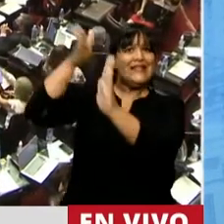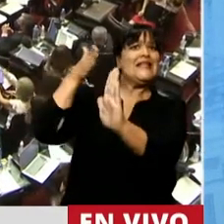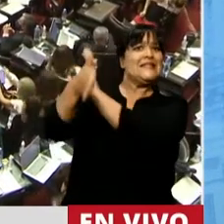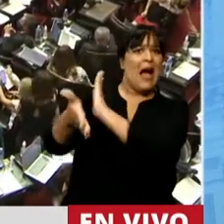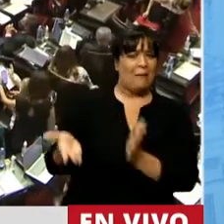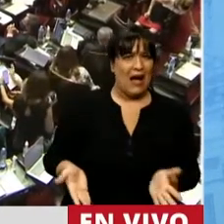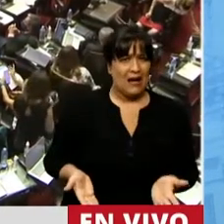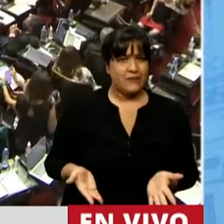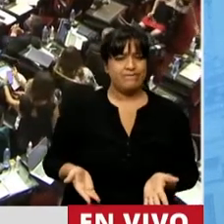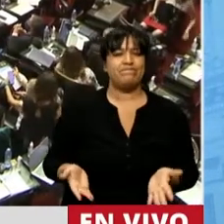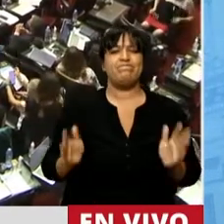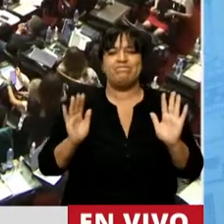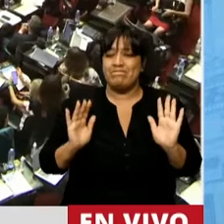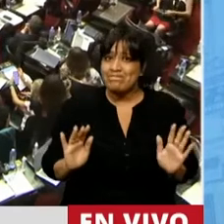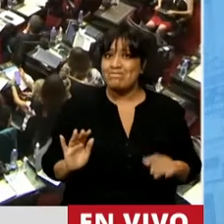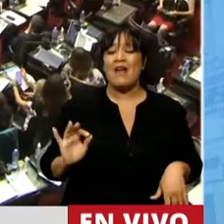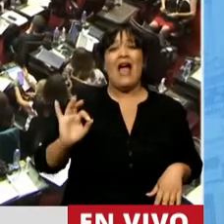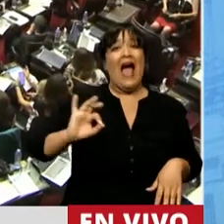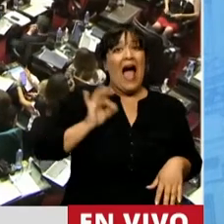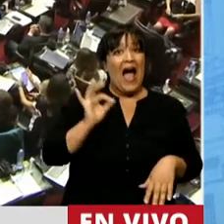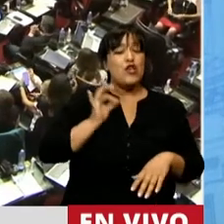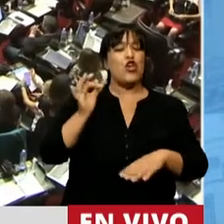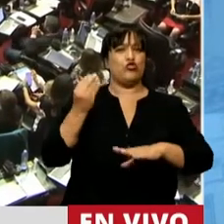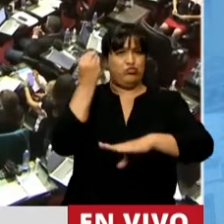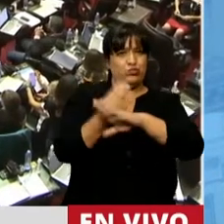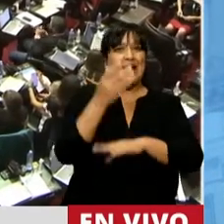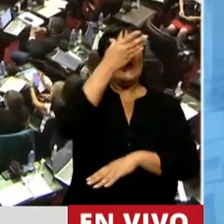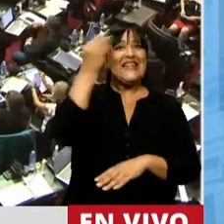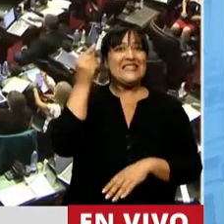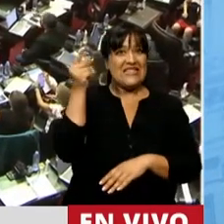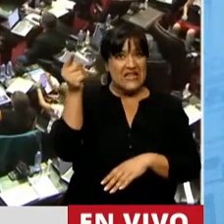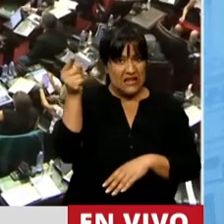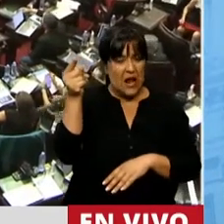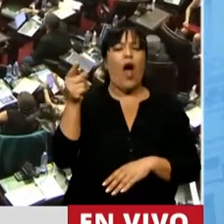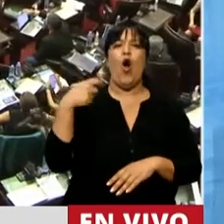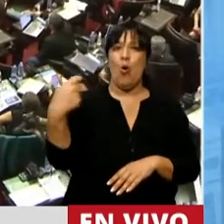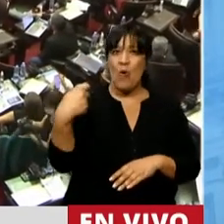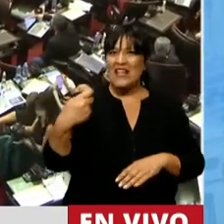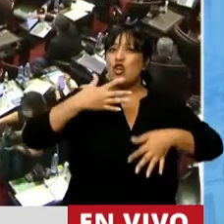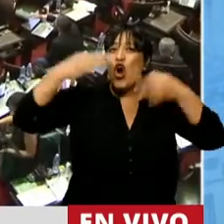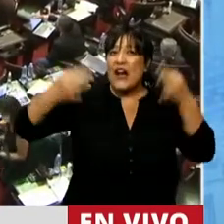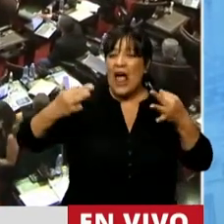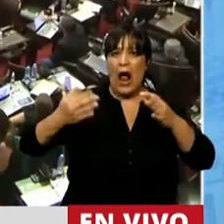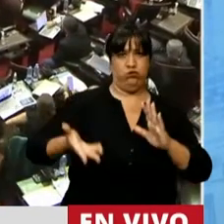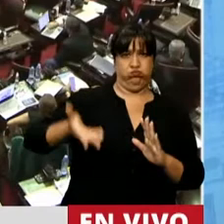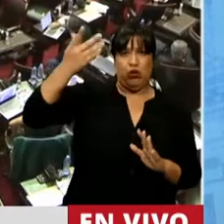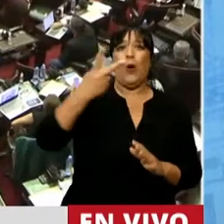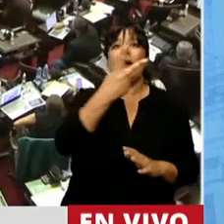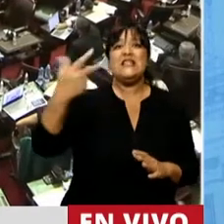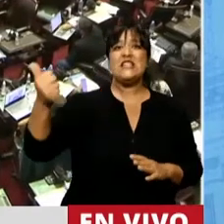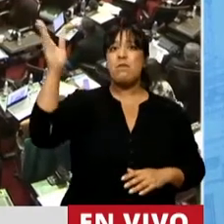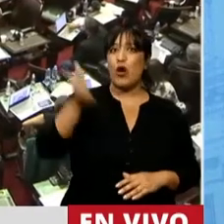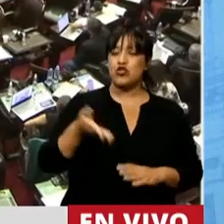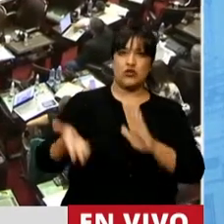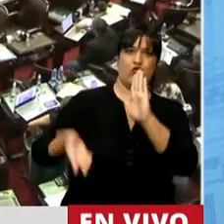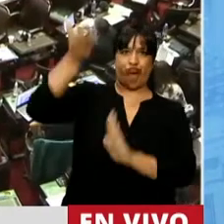presidente en los años que gobernó cristina en la jubilación en términos reales aumentó más del 26%